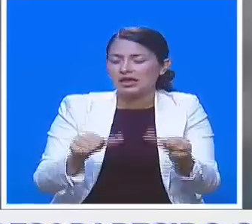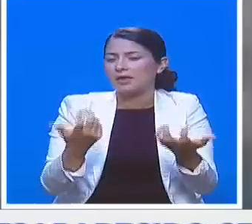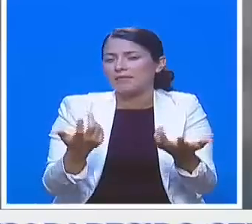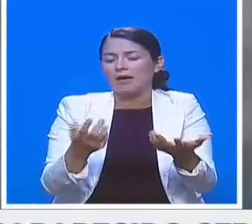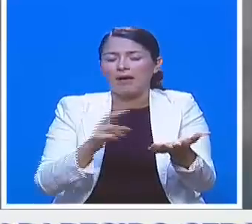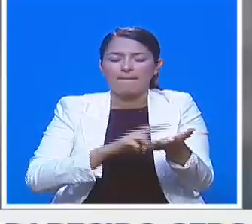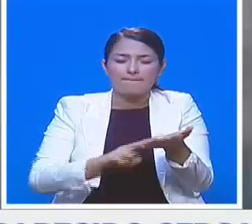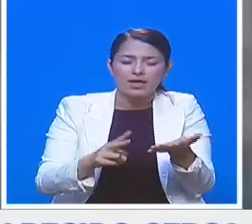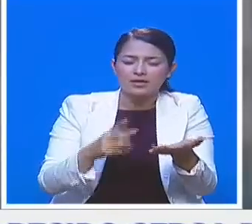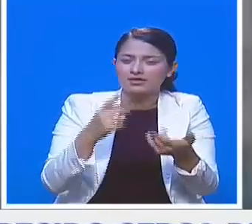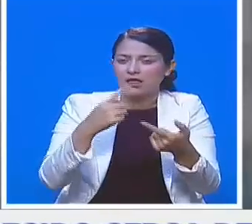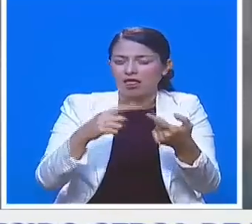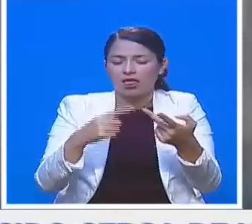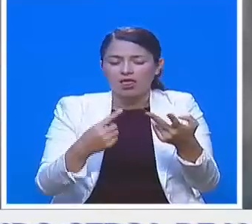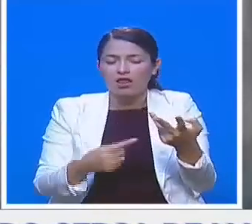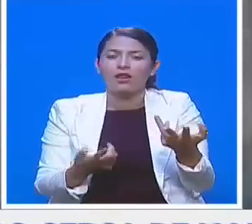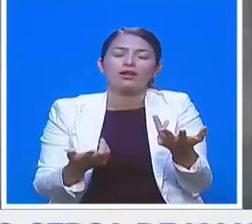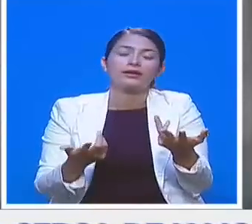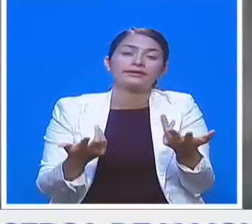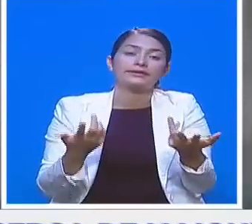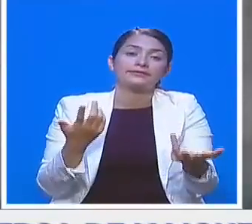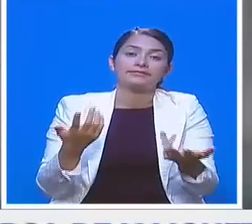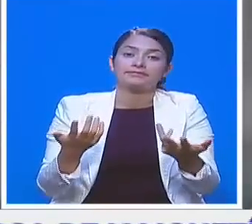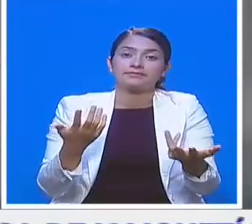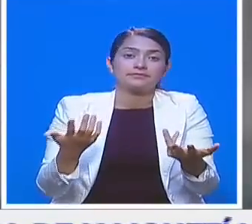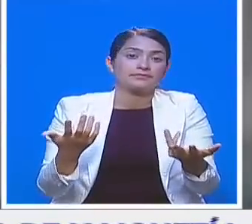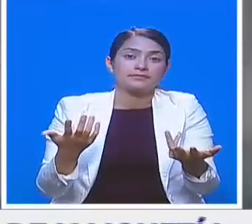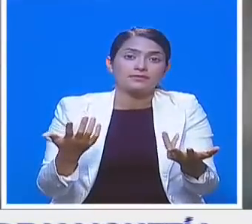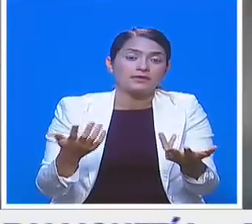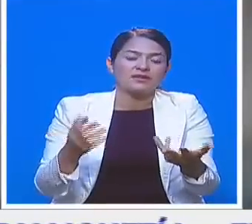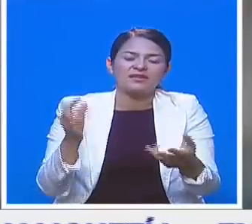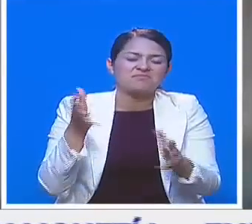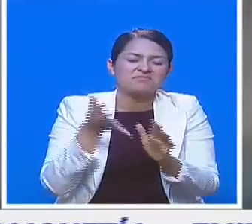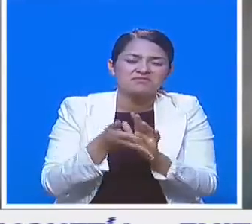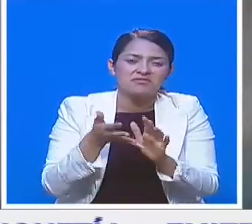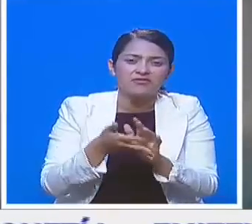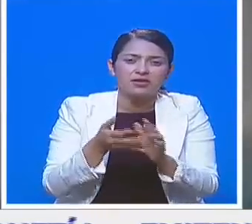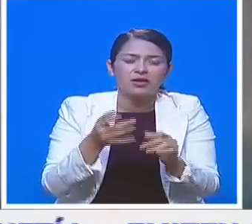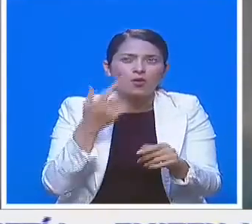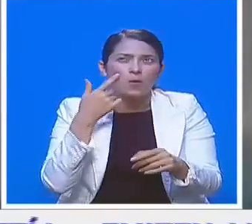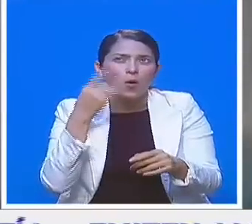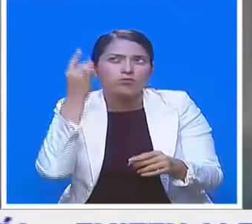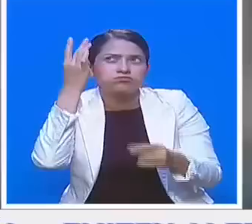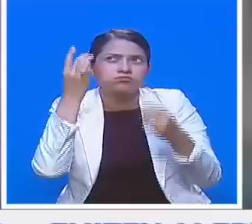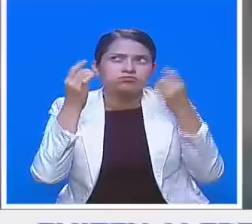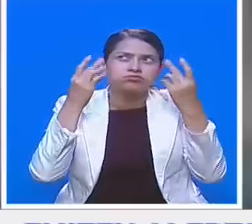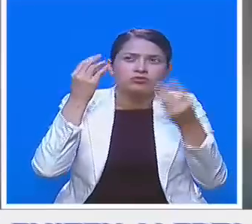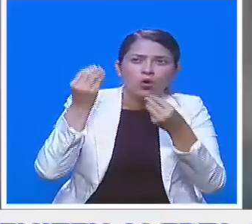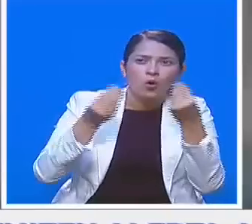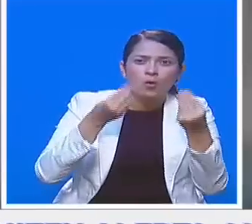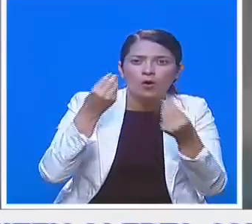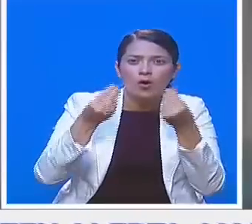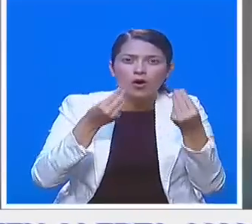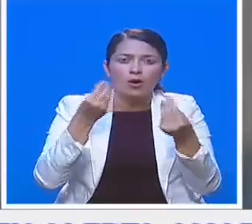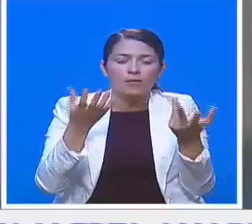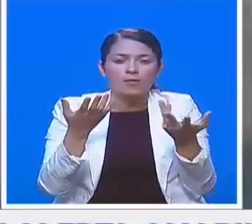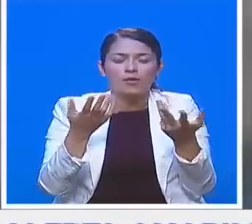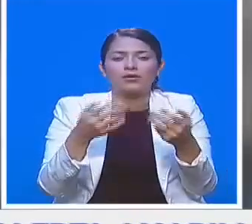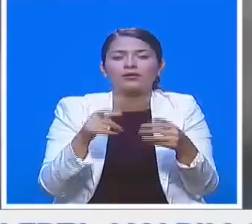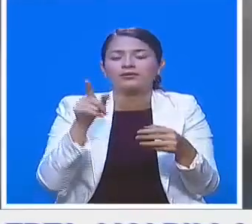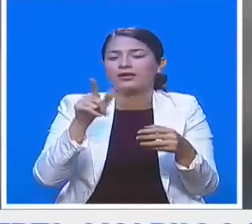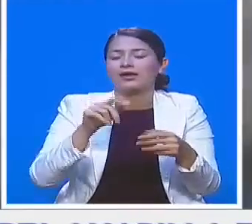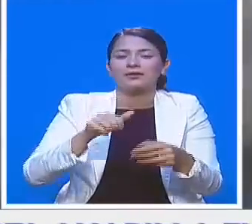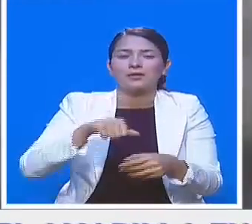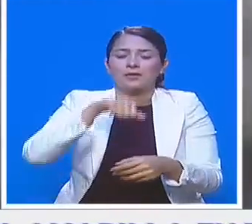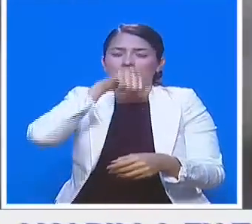el resto de las letras, solo refuerza esa estrategia de América